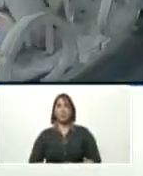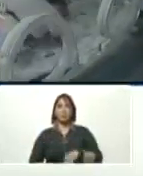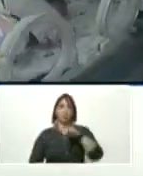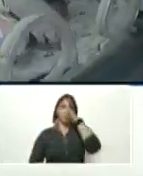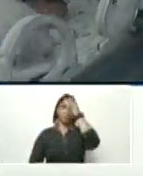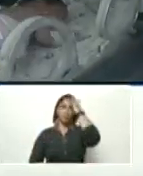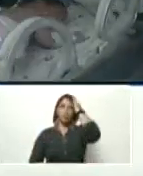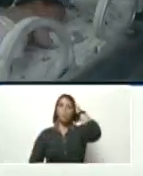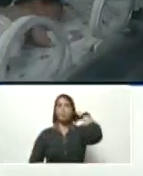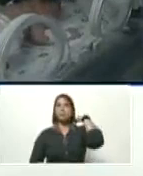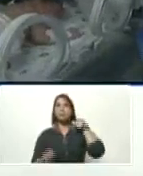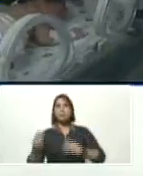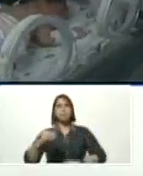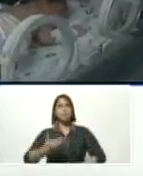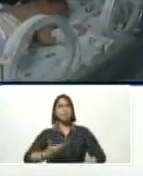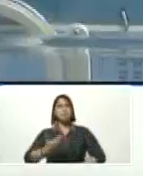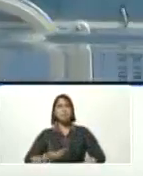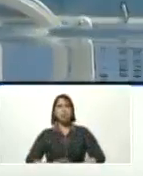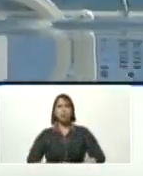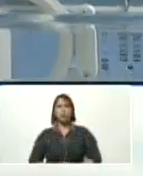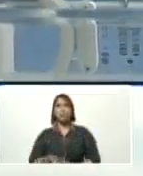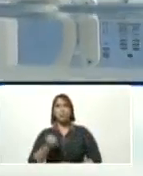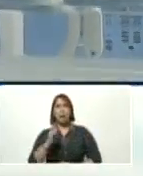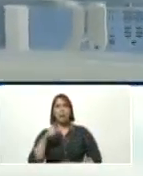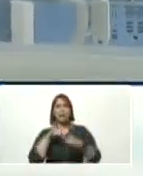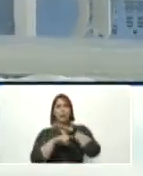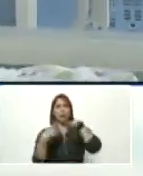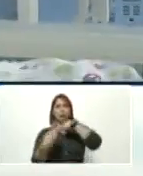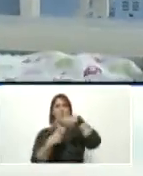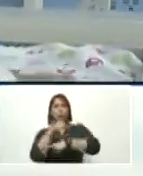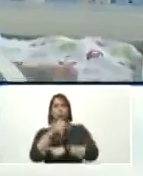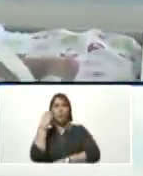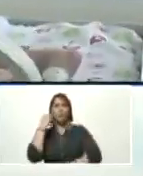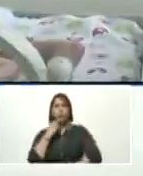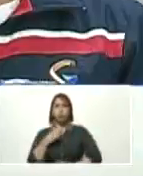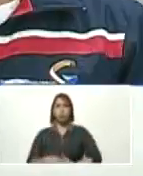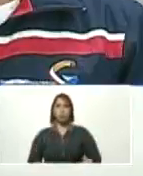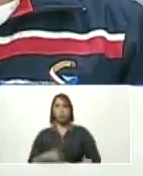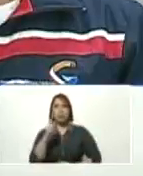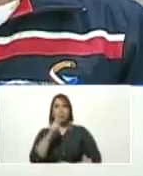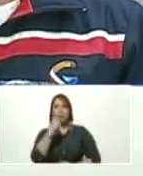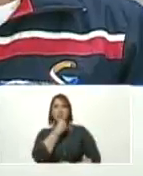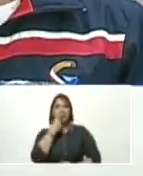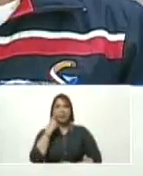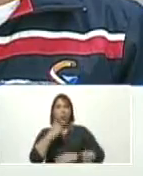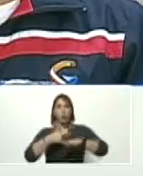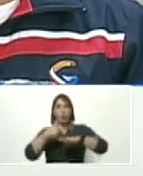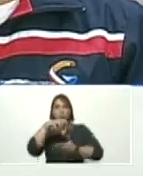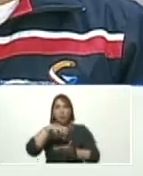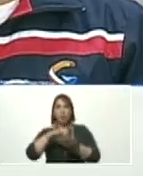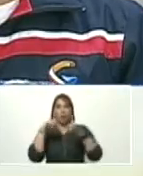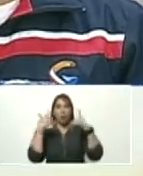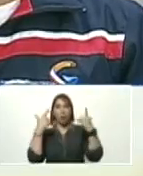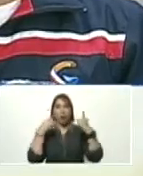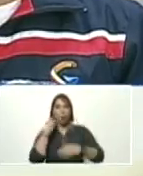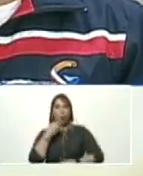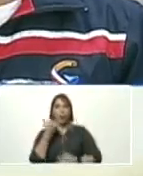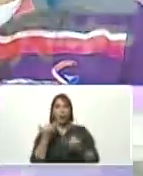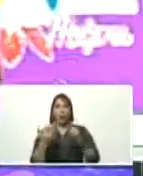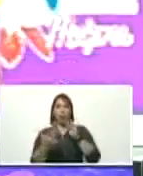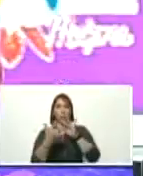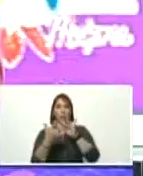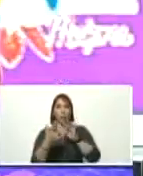que más despunta en la revolución bolivariana, Alejandro Terán, gobernador joven. Y ahora nos